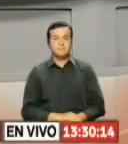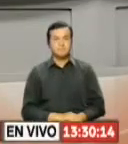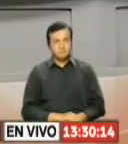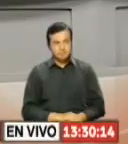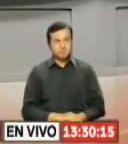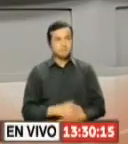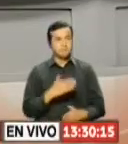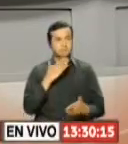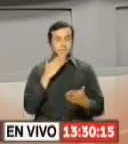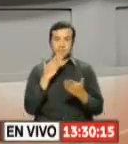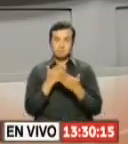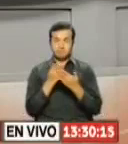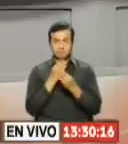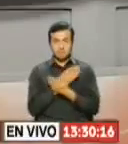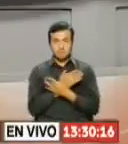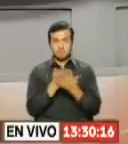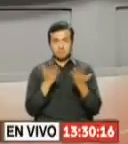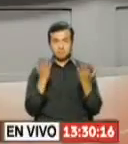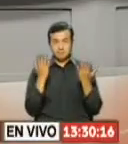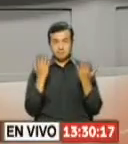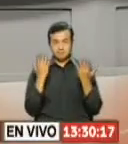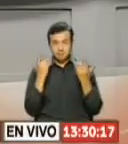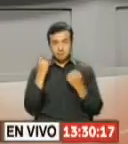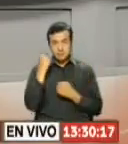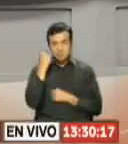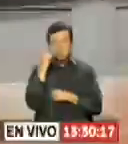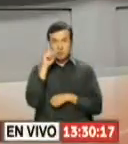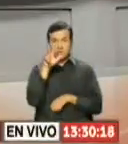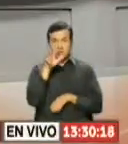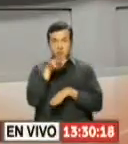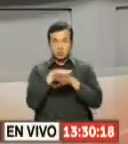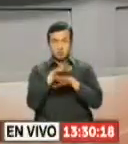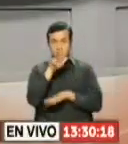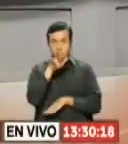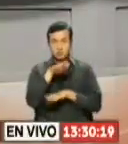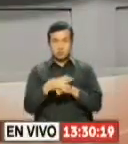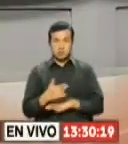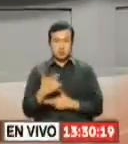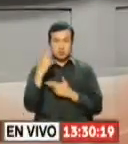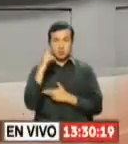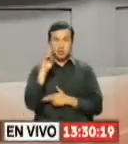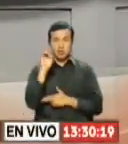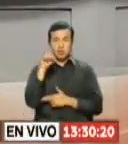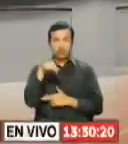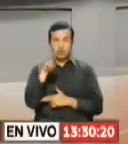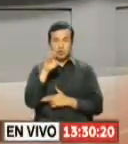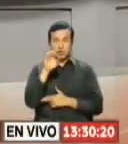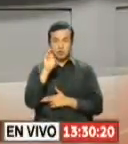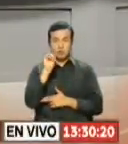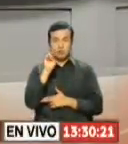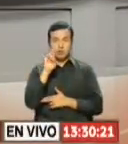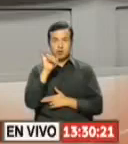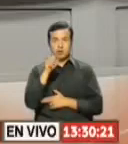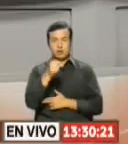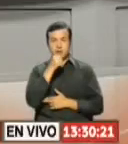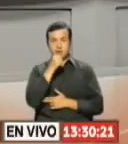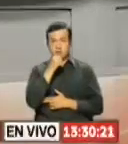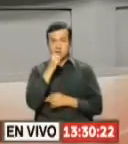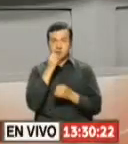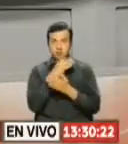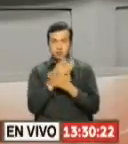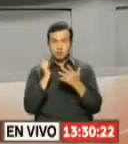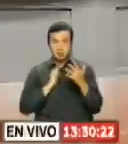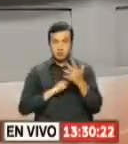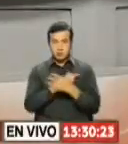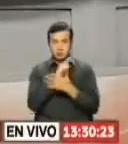Muy bien, muchas gracias a Valeria por su reporte. Entendemos que a las 3 de la tarde el general Roque Moreira ofrecerá una rueda de prensa para